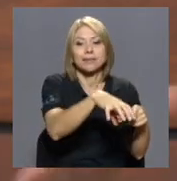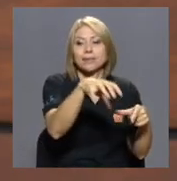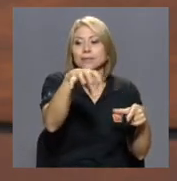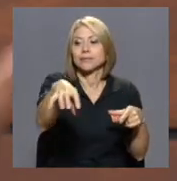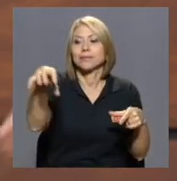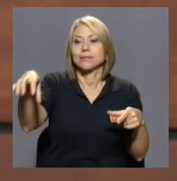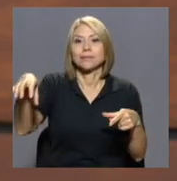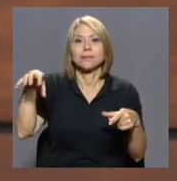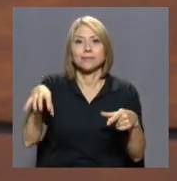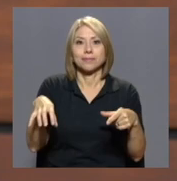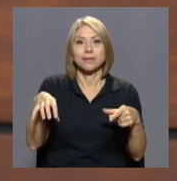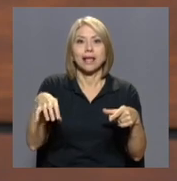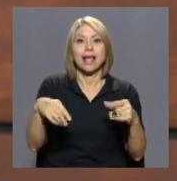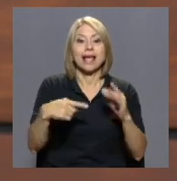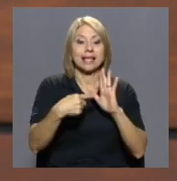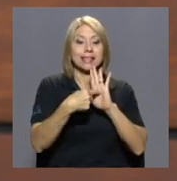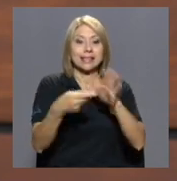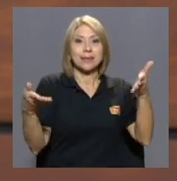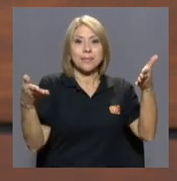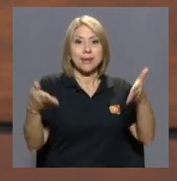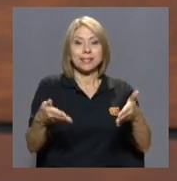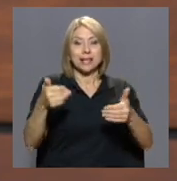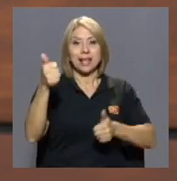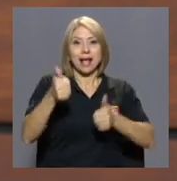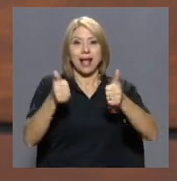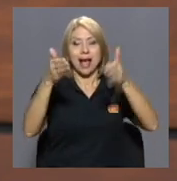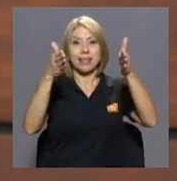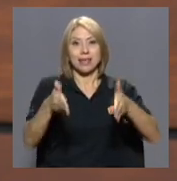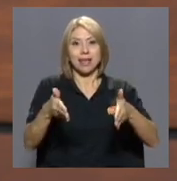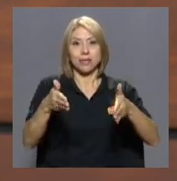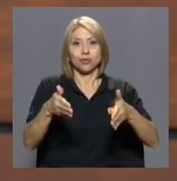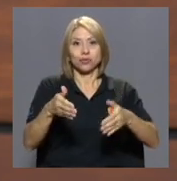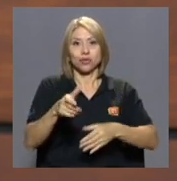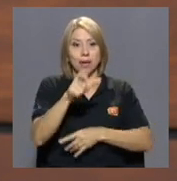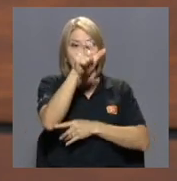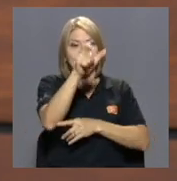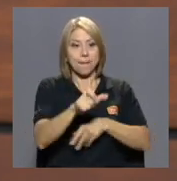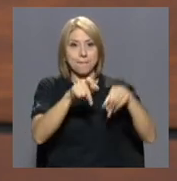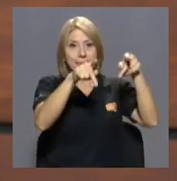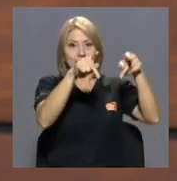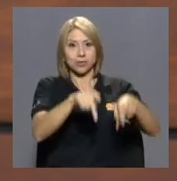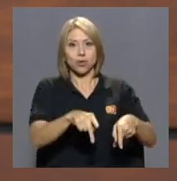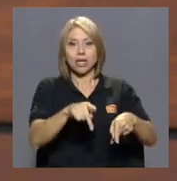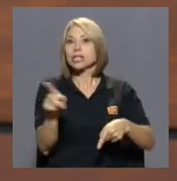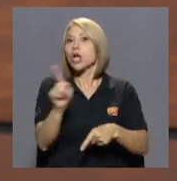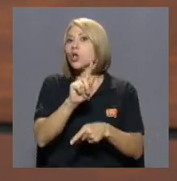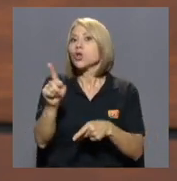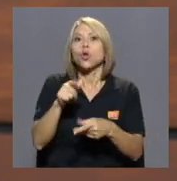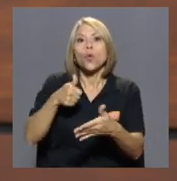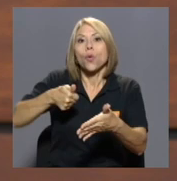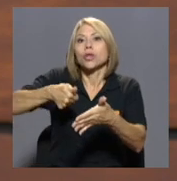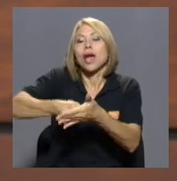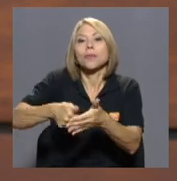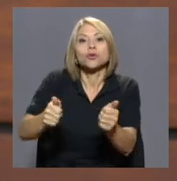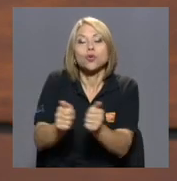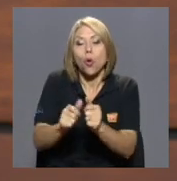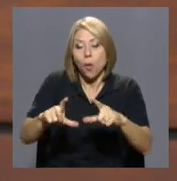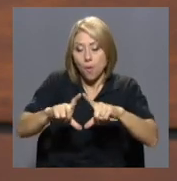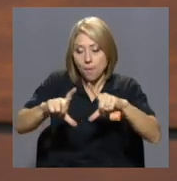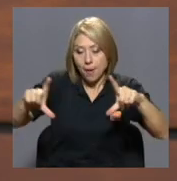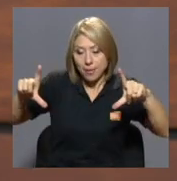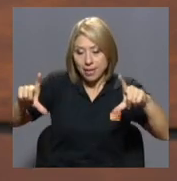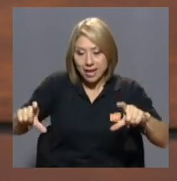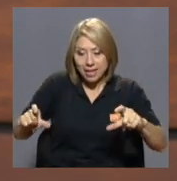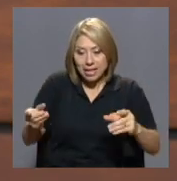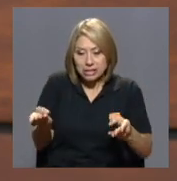candidatos, personas, no votamos por papeletas, por listas cerradas como las que tenemos hoy en Costa